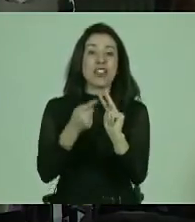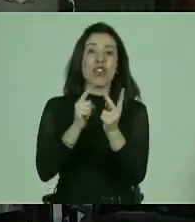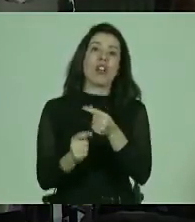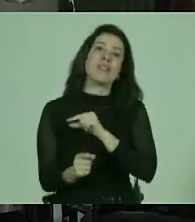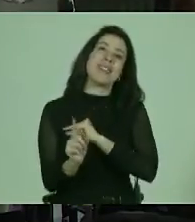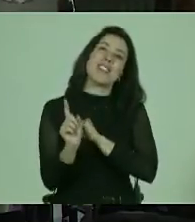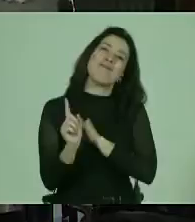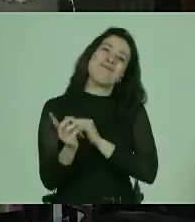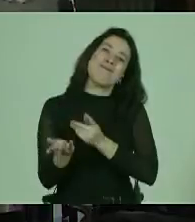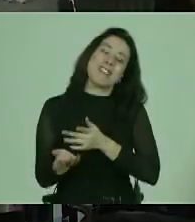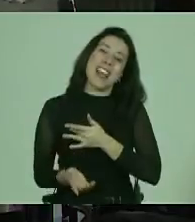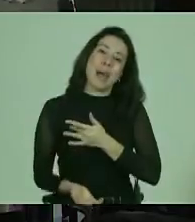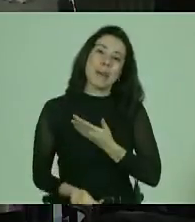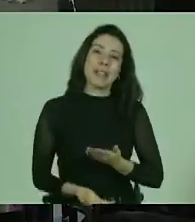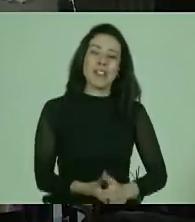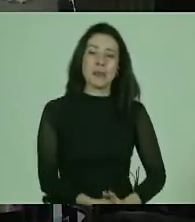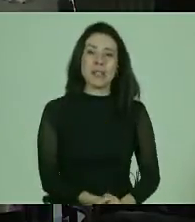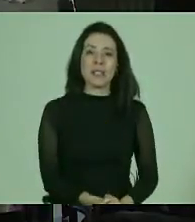español no lamentablemente